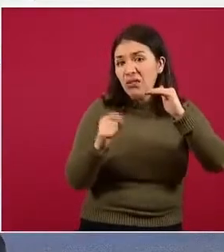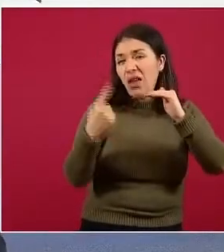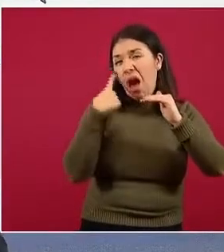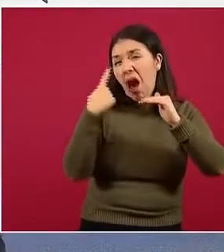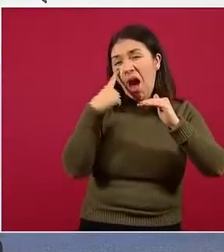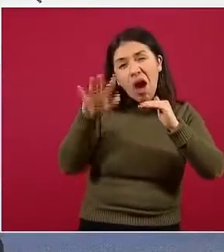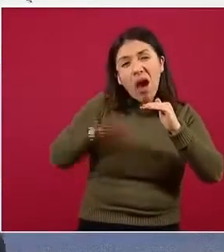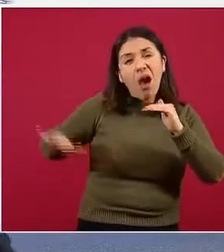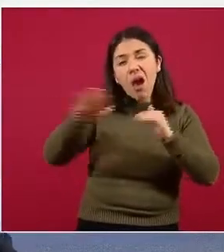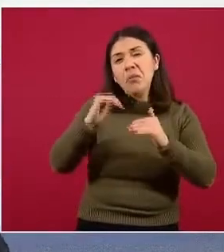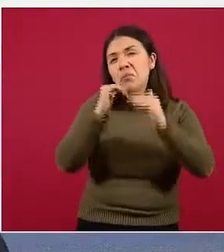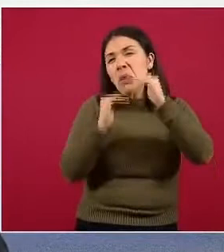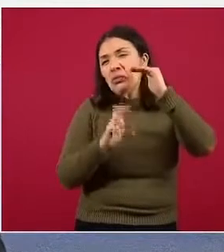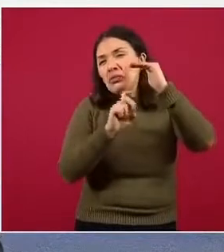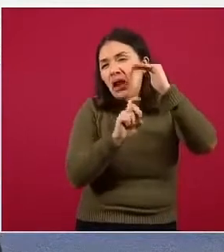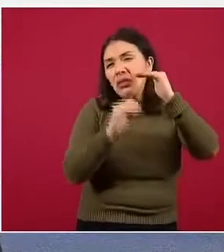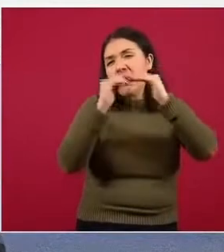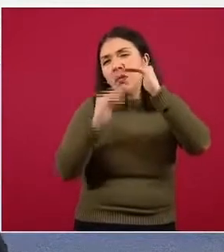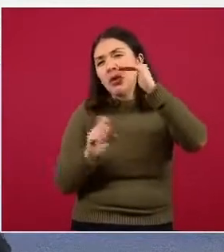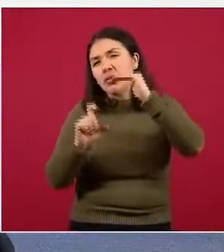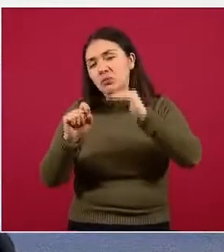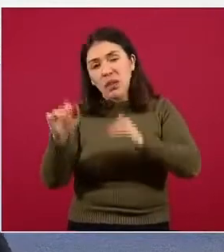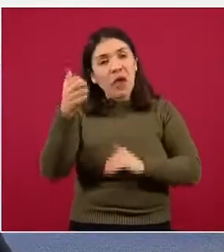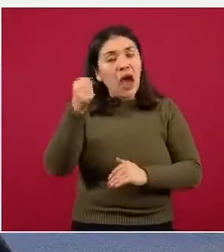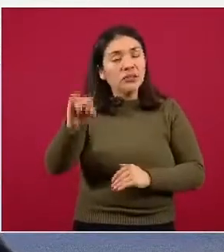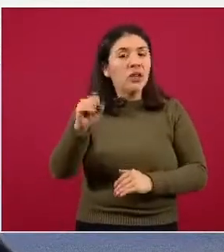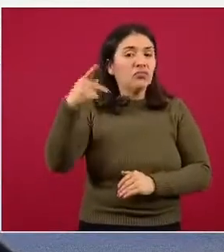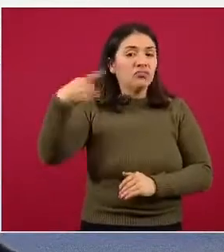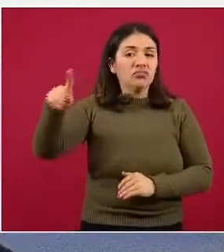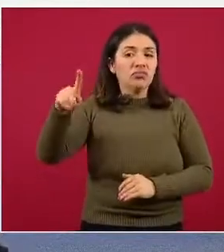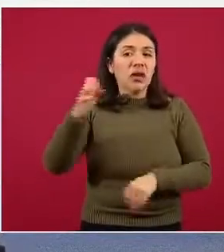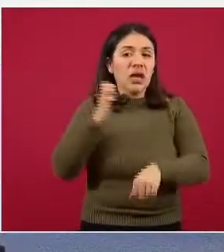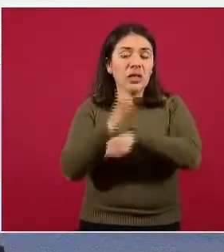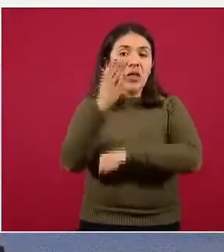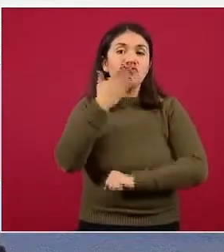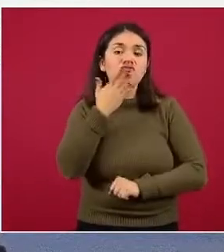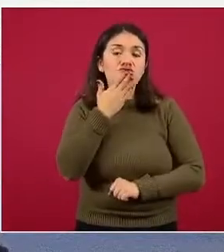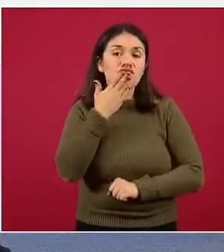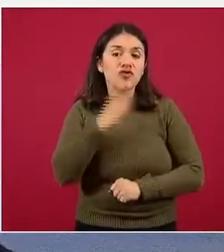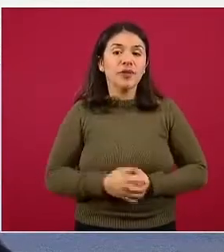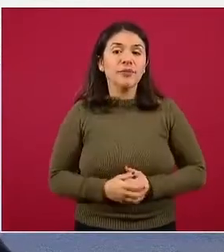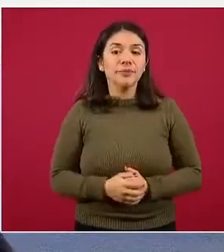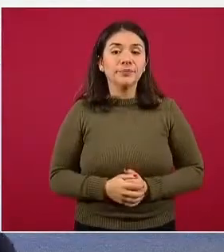general, entre menos 30 y menos 20 en general en toda su actividad.